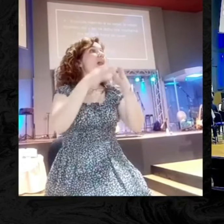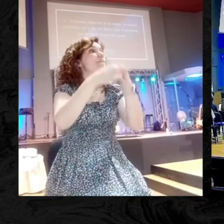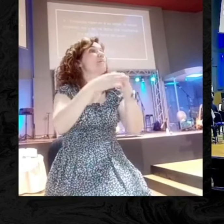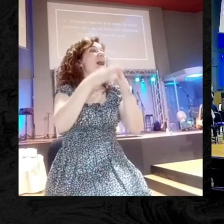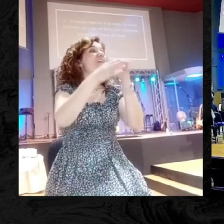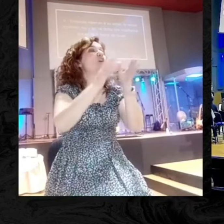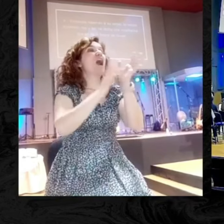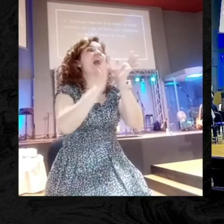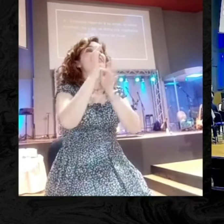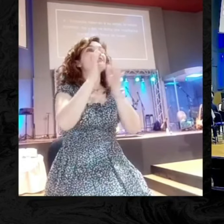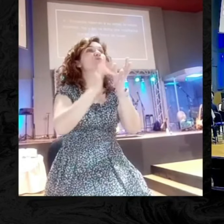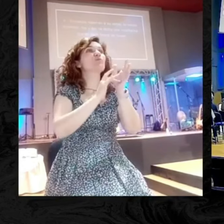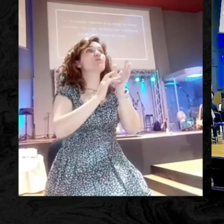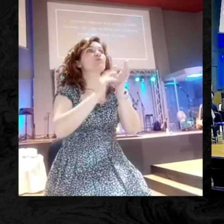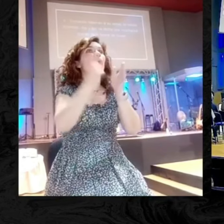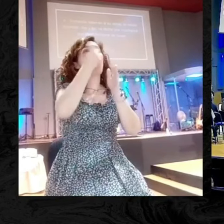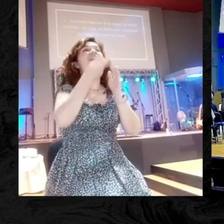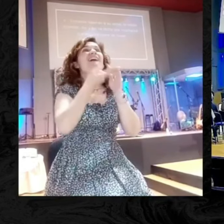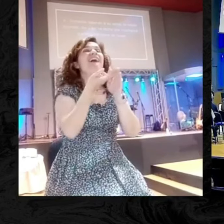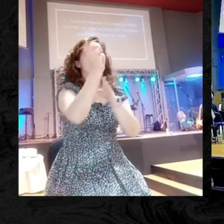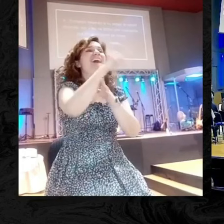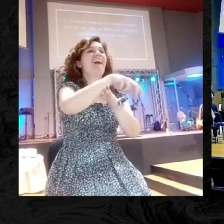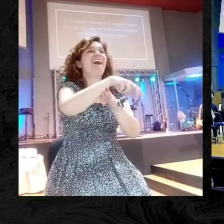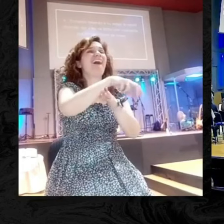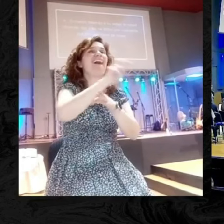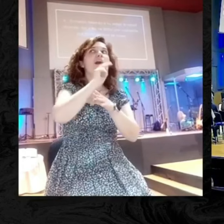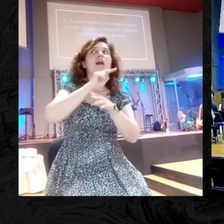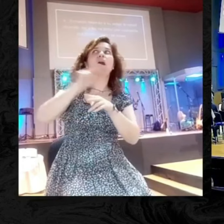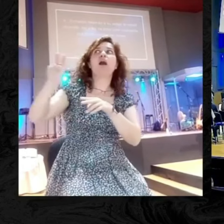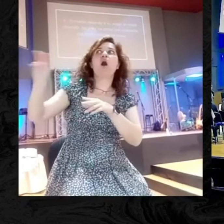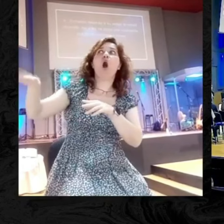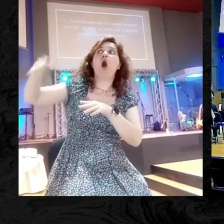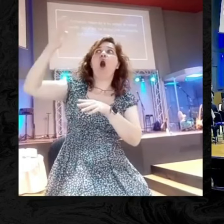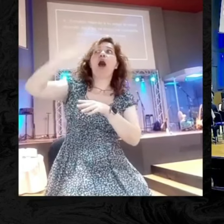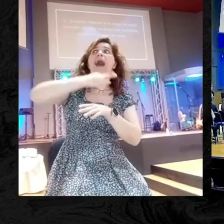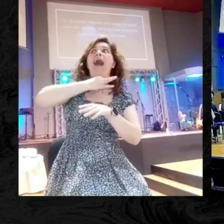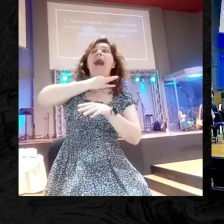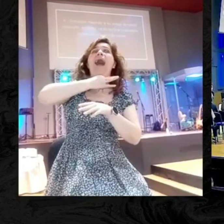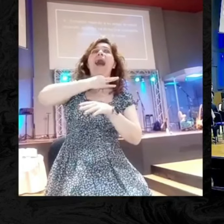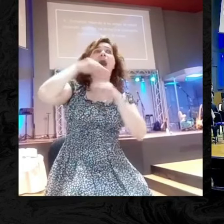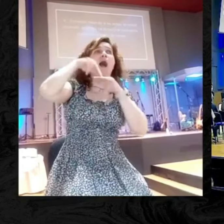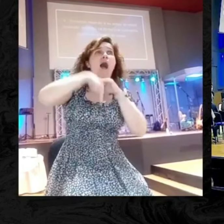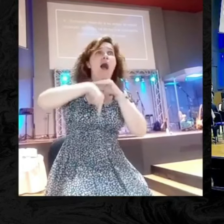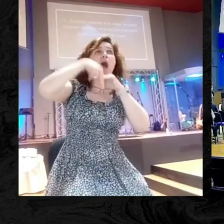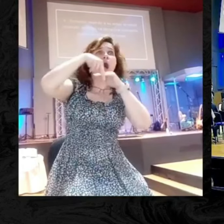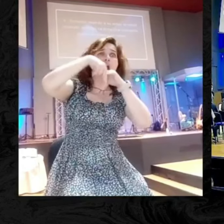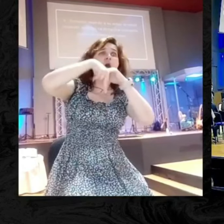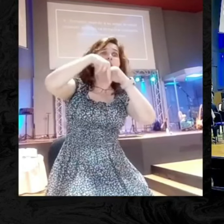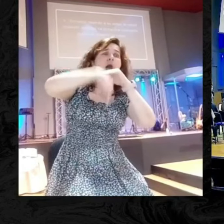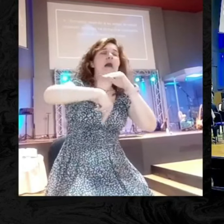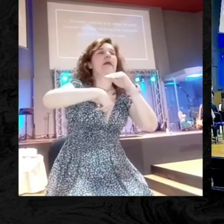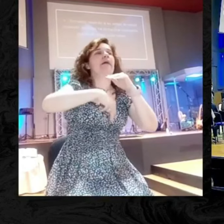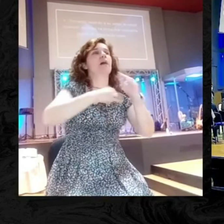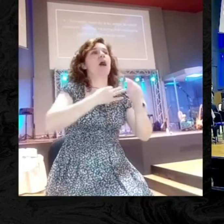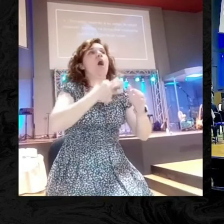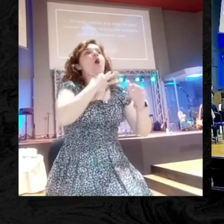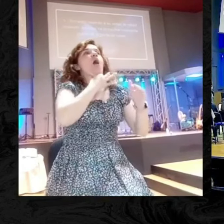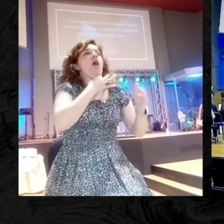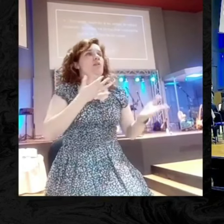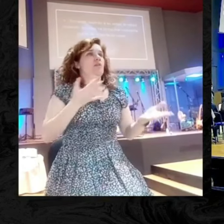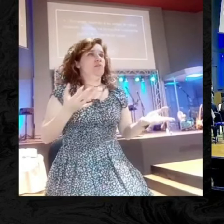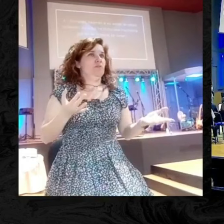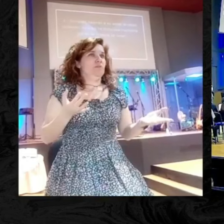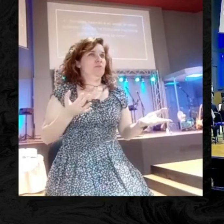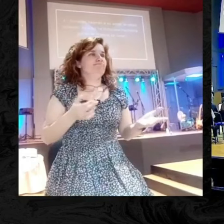a venir el viento y la marea y Ellos pensaban que ahí iban a morir y y realmente ahí la